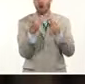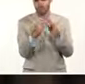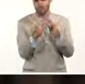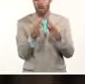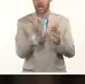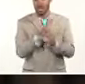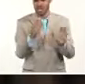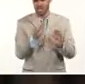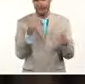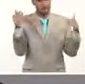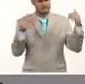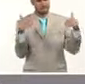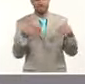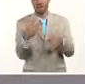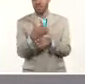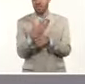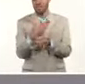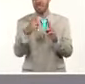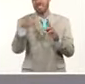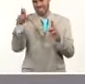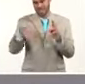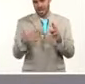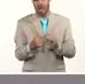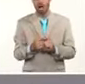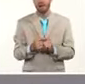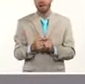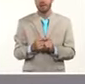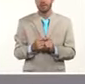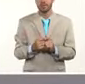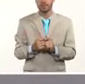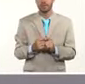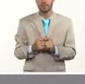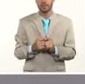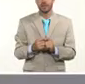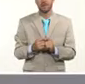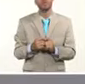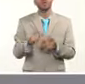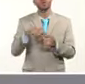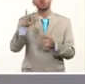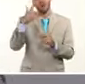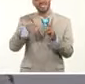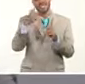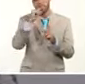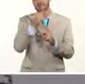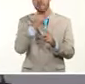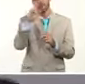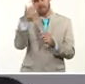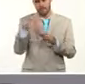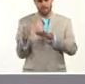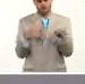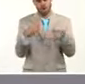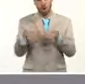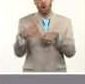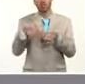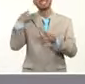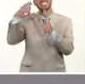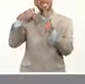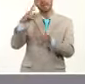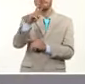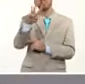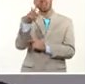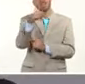presentado en el teatro de Guayabera, el Centro Cultural de Guayabera. Se ha presentado en el cine de 23 y